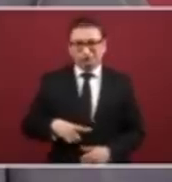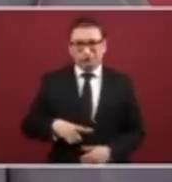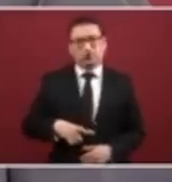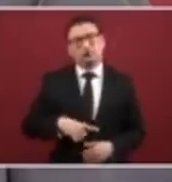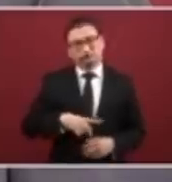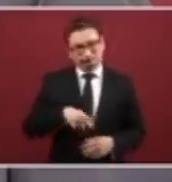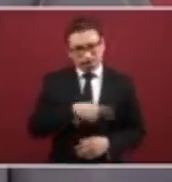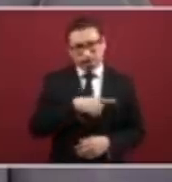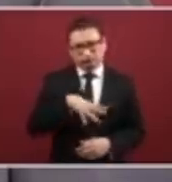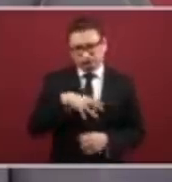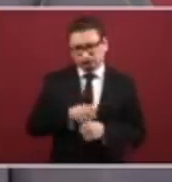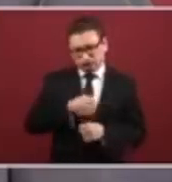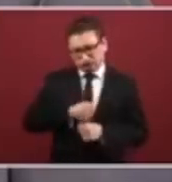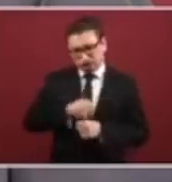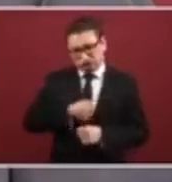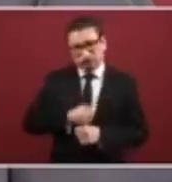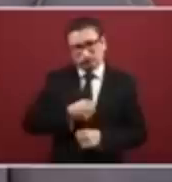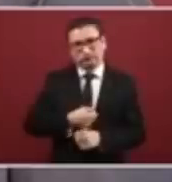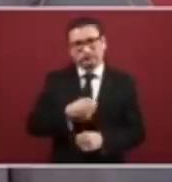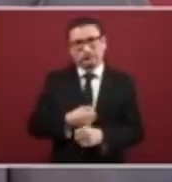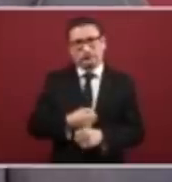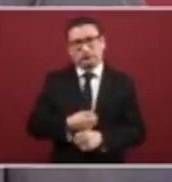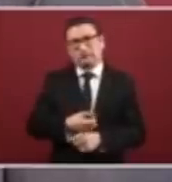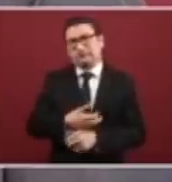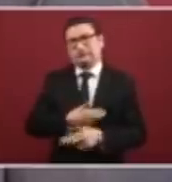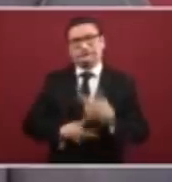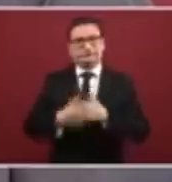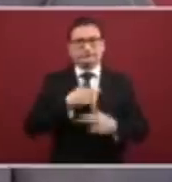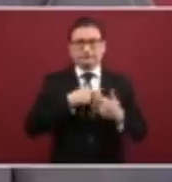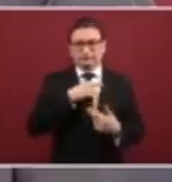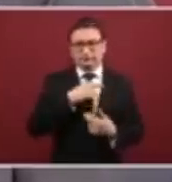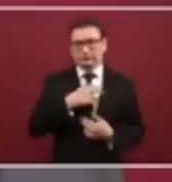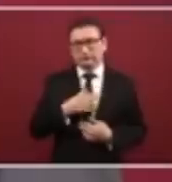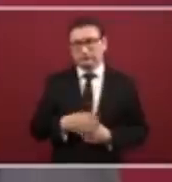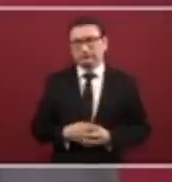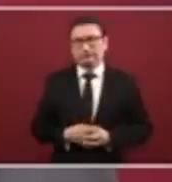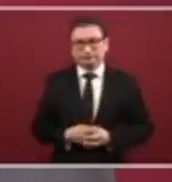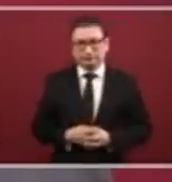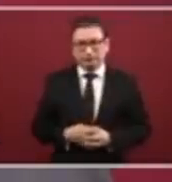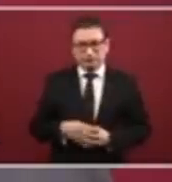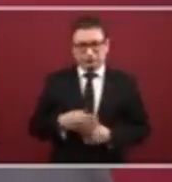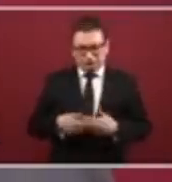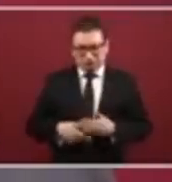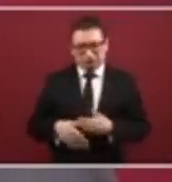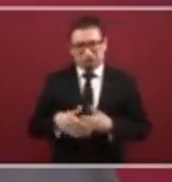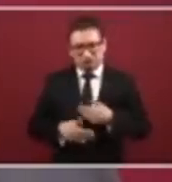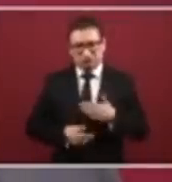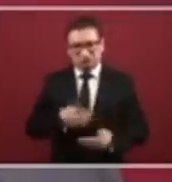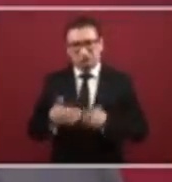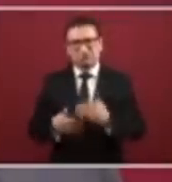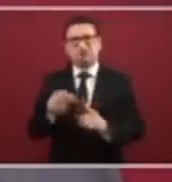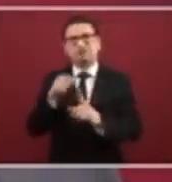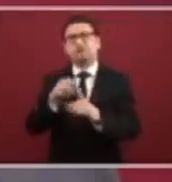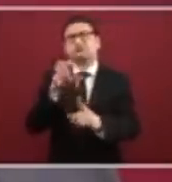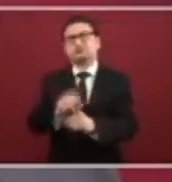trabajo dar marcha atrás a lo logrado.